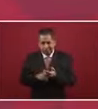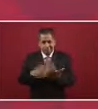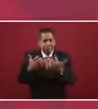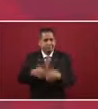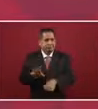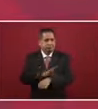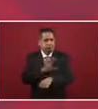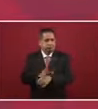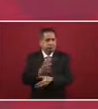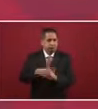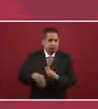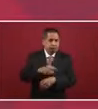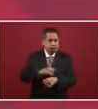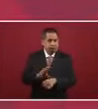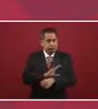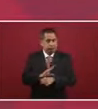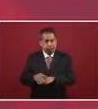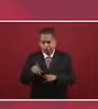Yo